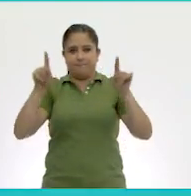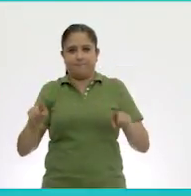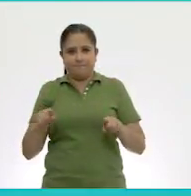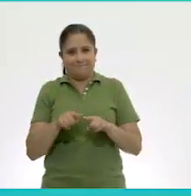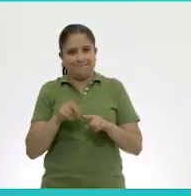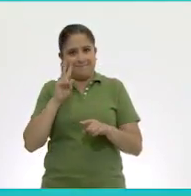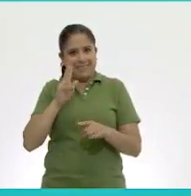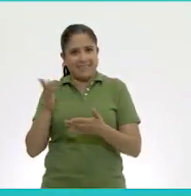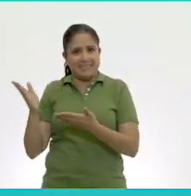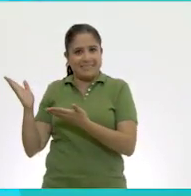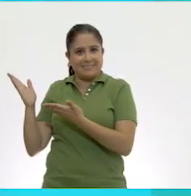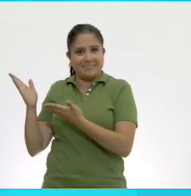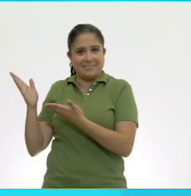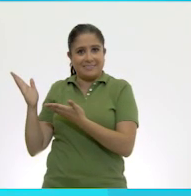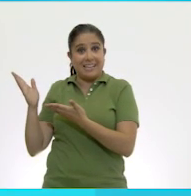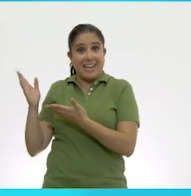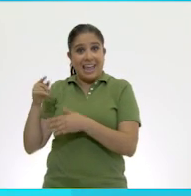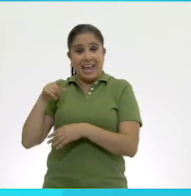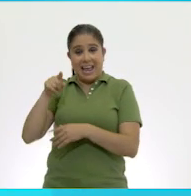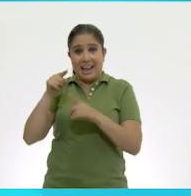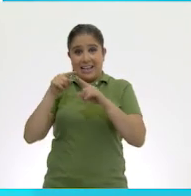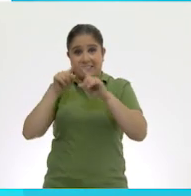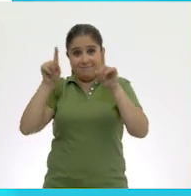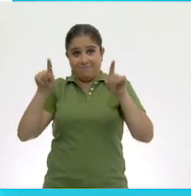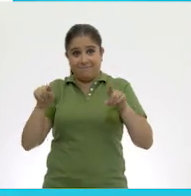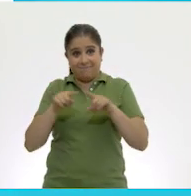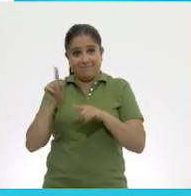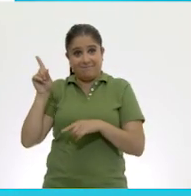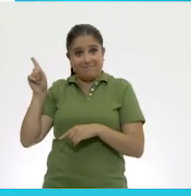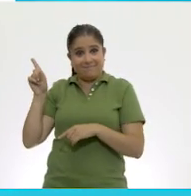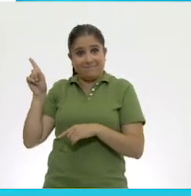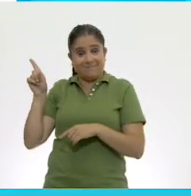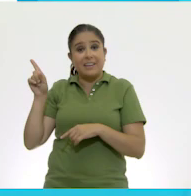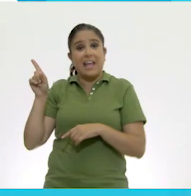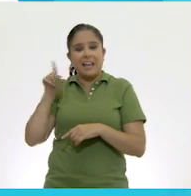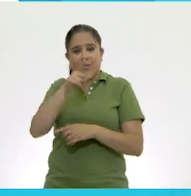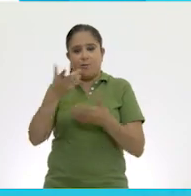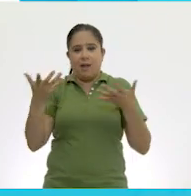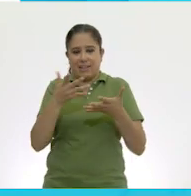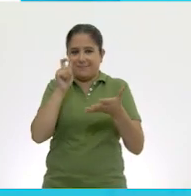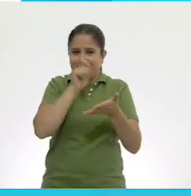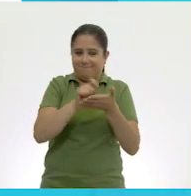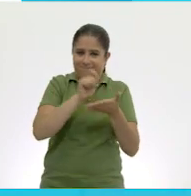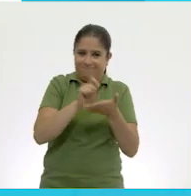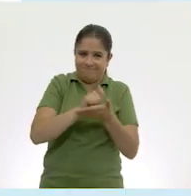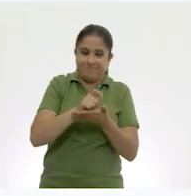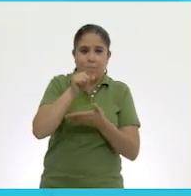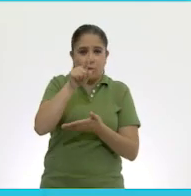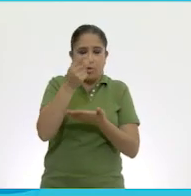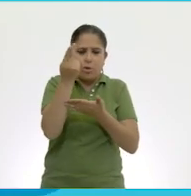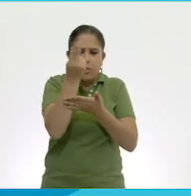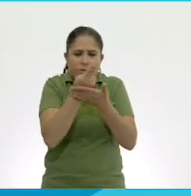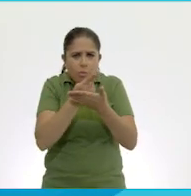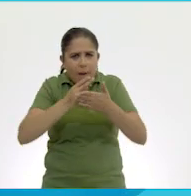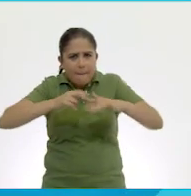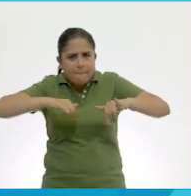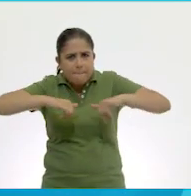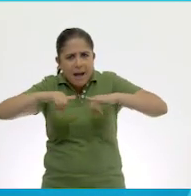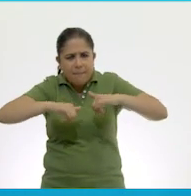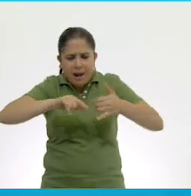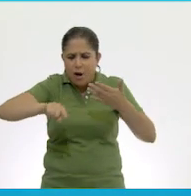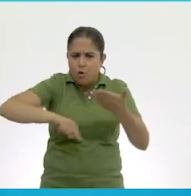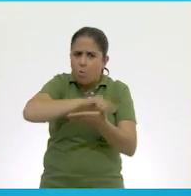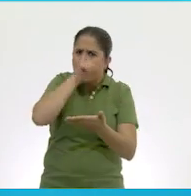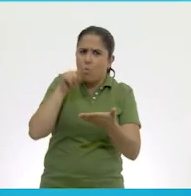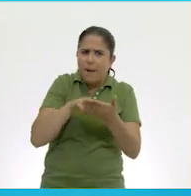en este espacio vamos a realizar la siguiente actividad dice dibuja un croquis del lugar